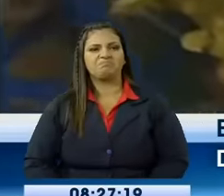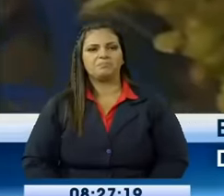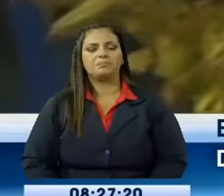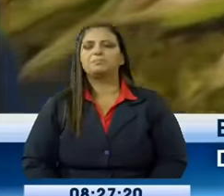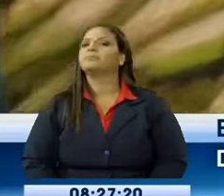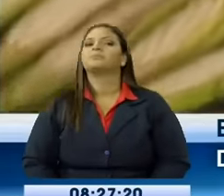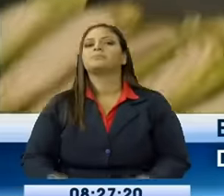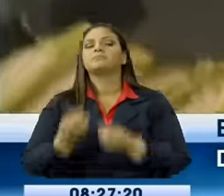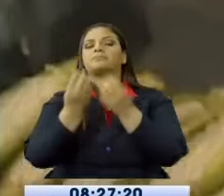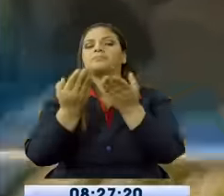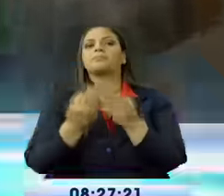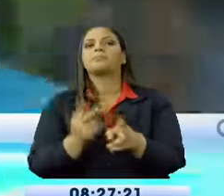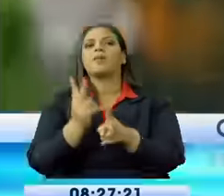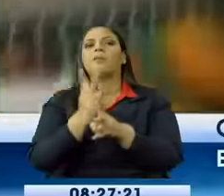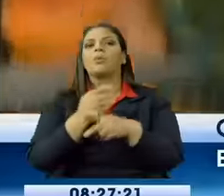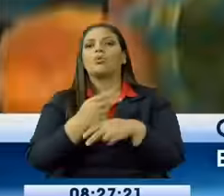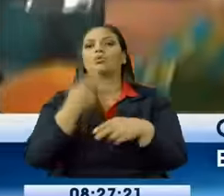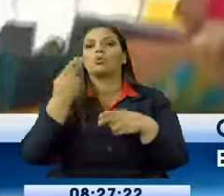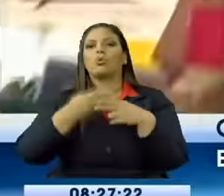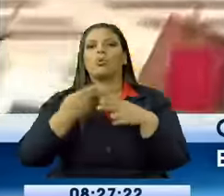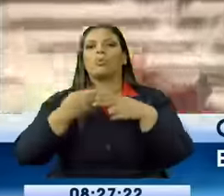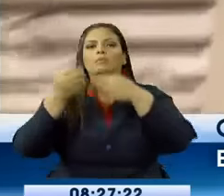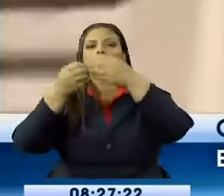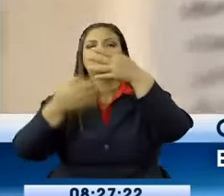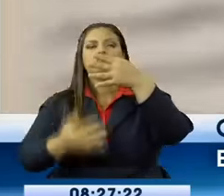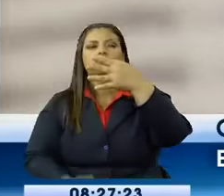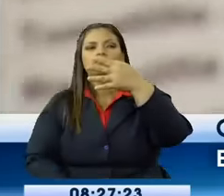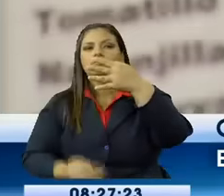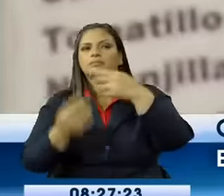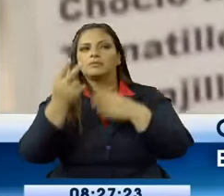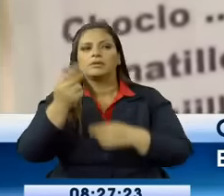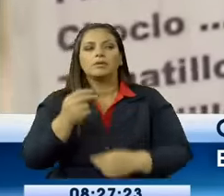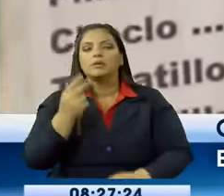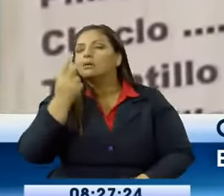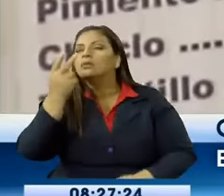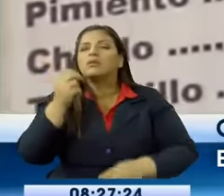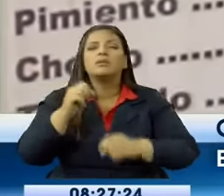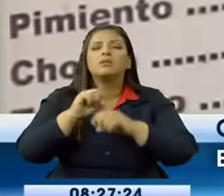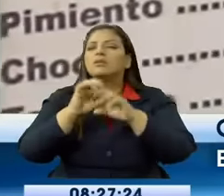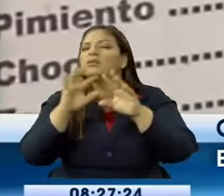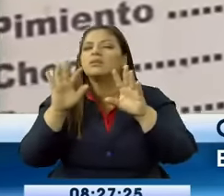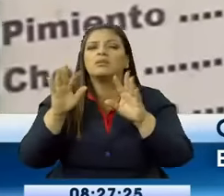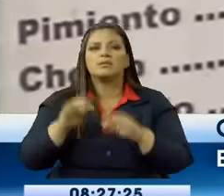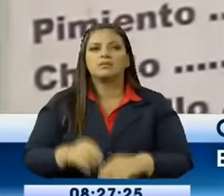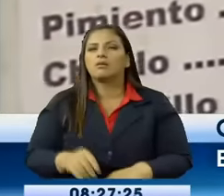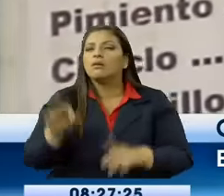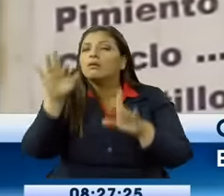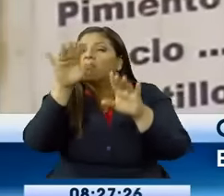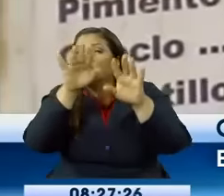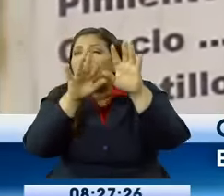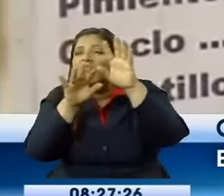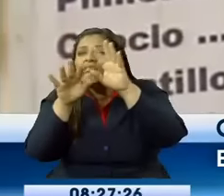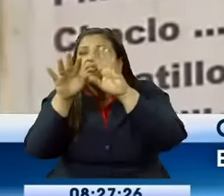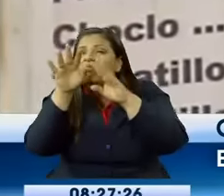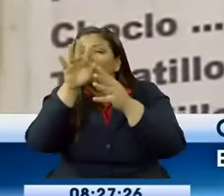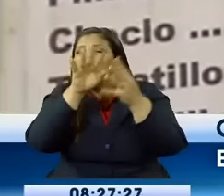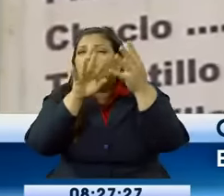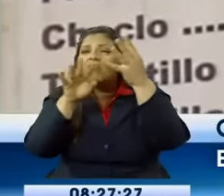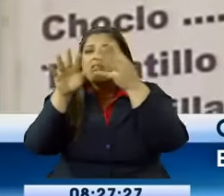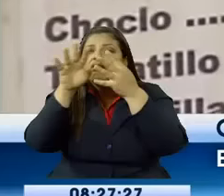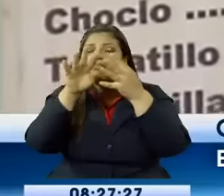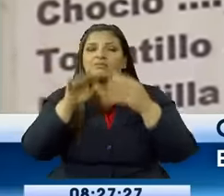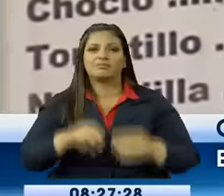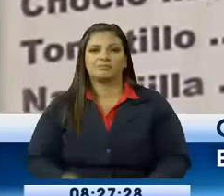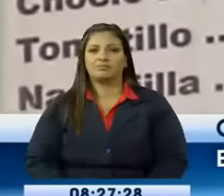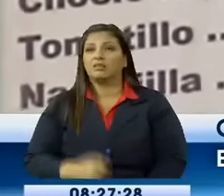miren, la lista de precios en algunos puntos no son tan legibles y eso yo siempre lo encuentro. Yo que soy